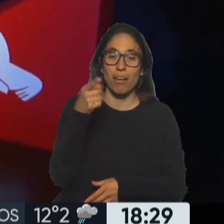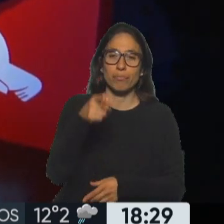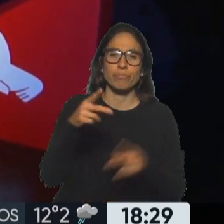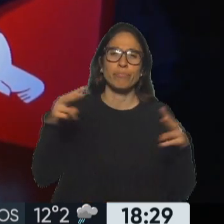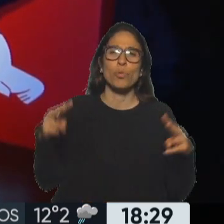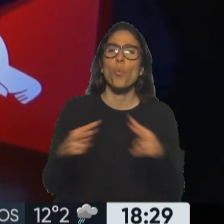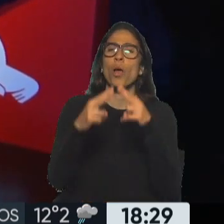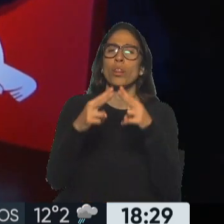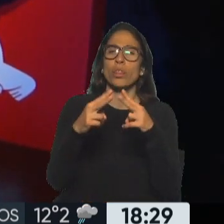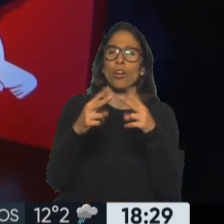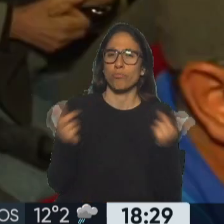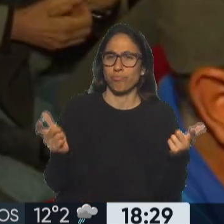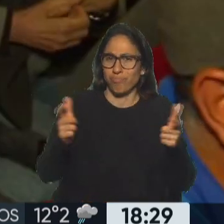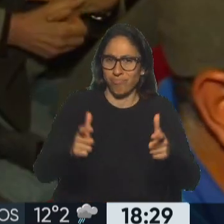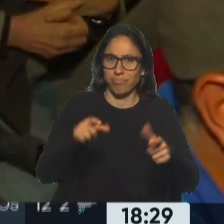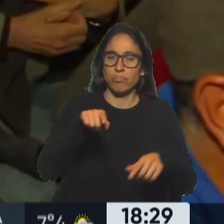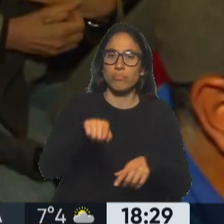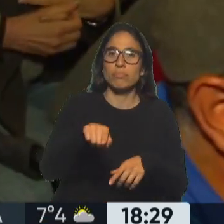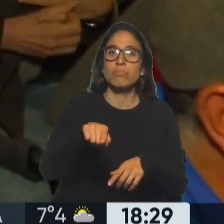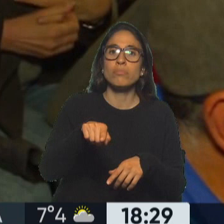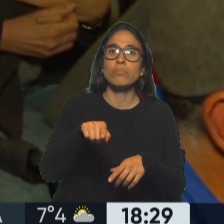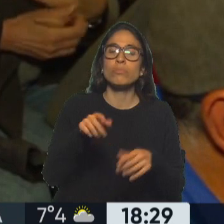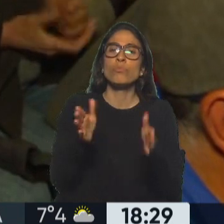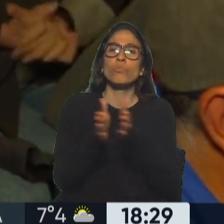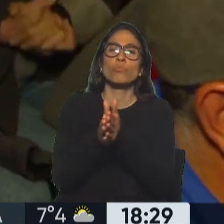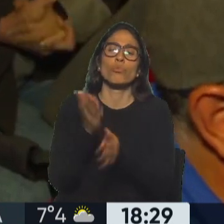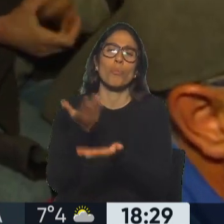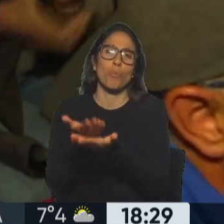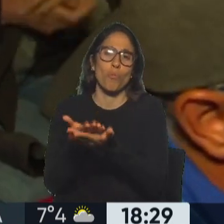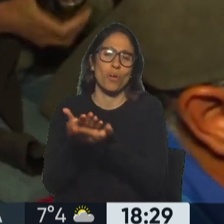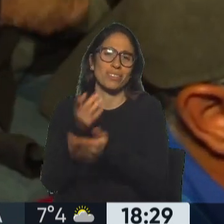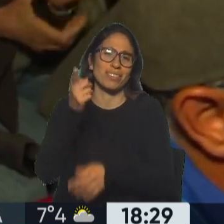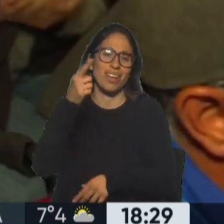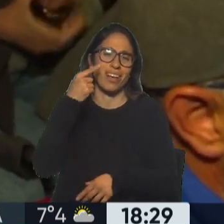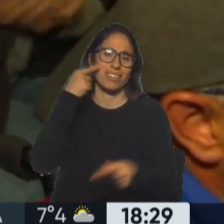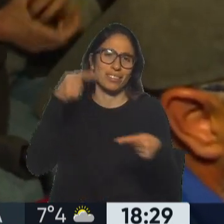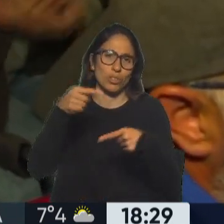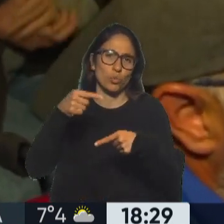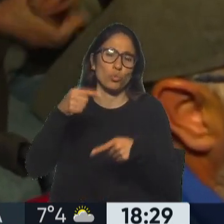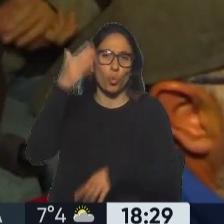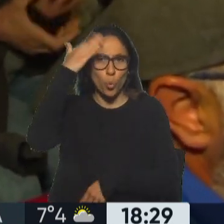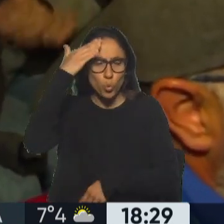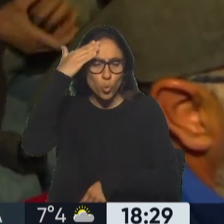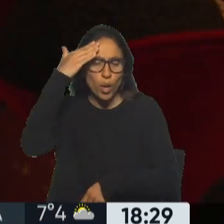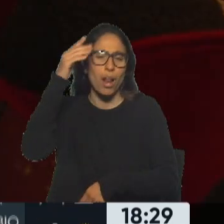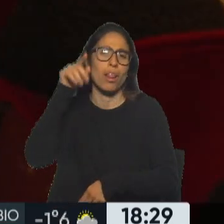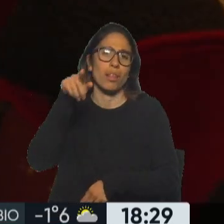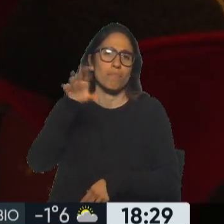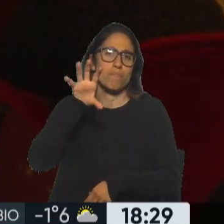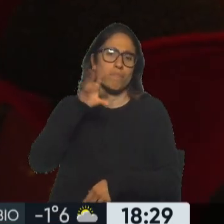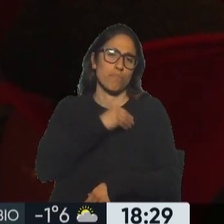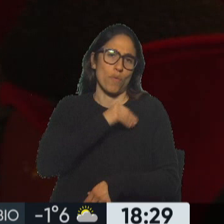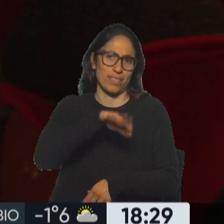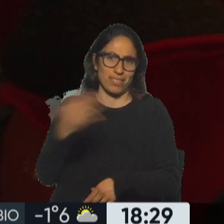encuentro con FINDE, con la propuesta del Instituto Cultural de la Provincia de Buenos Aires, y ahí estuvieron Florencia Saintud, Juan